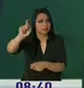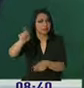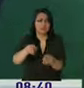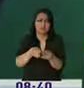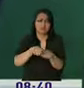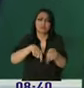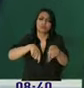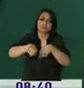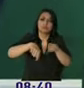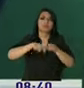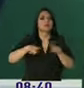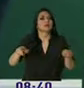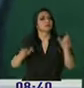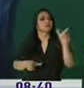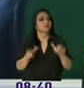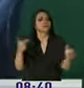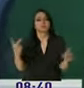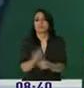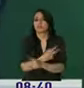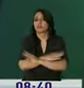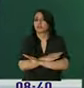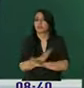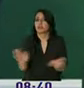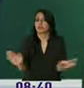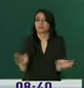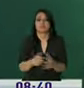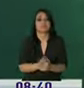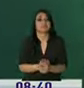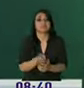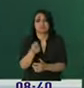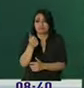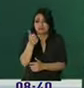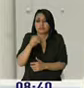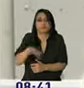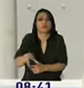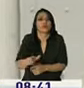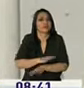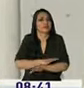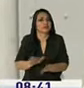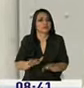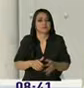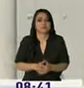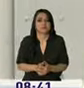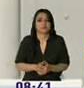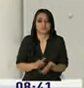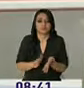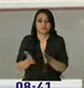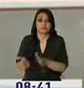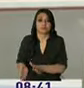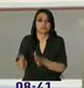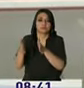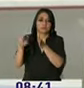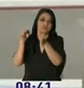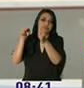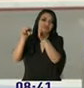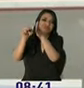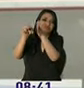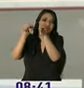la delincuencia actúa en 3 minutos, usted le roba. El cuerpo de la víctima fue trasladado al Laboratorio